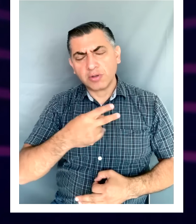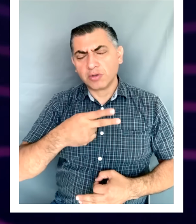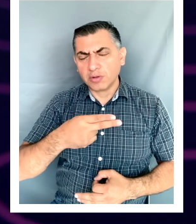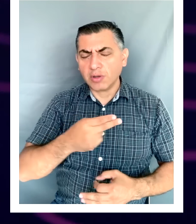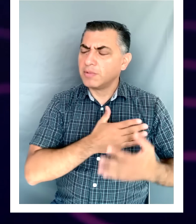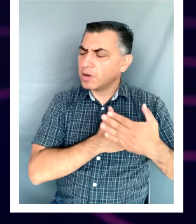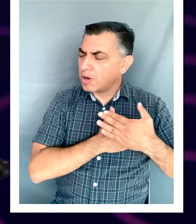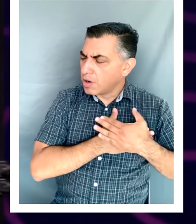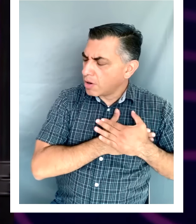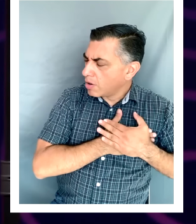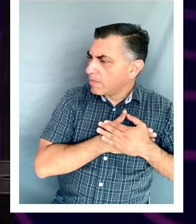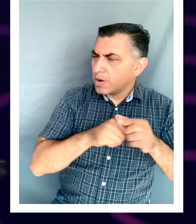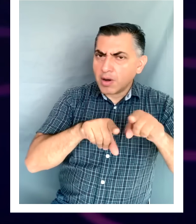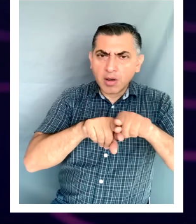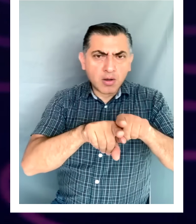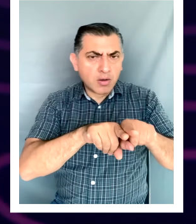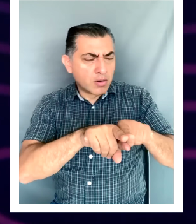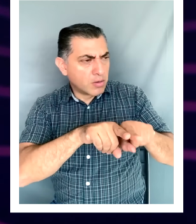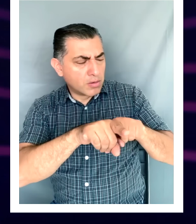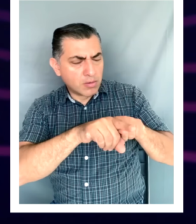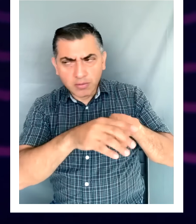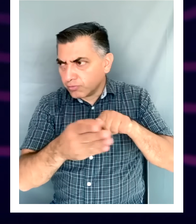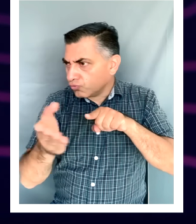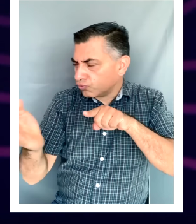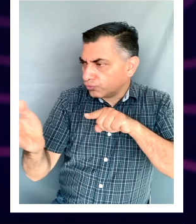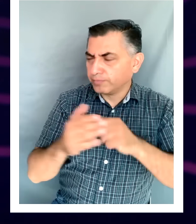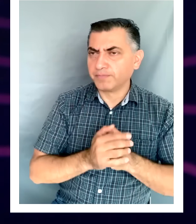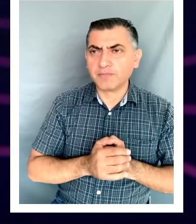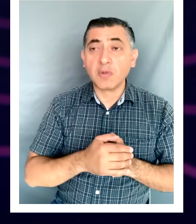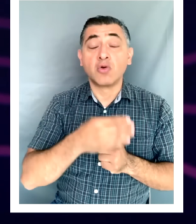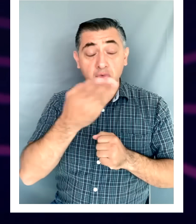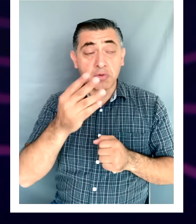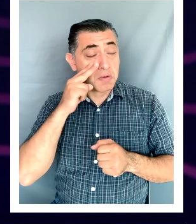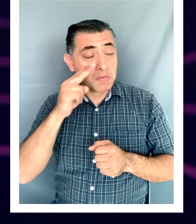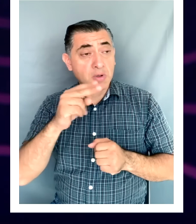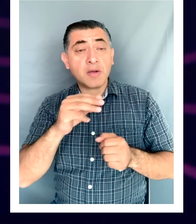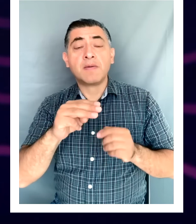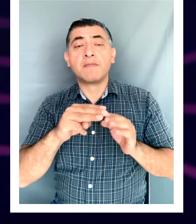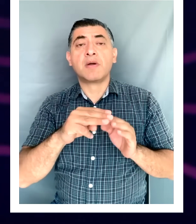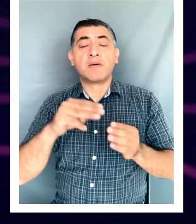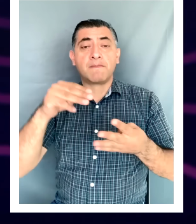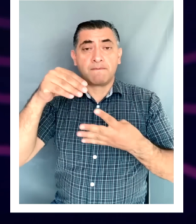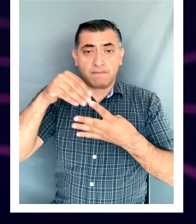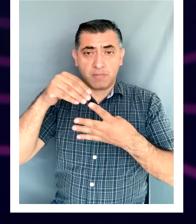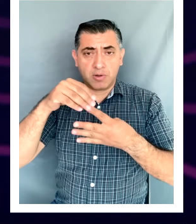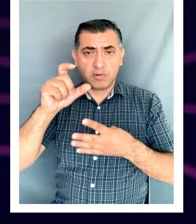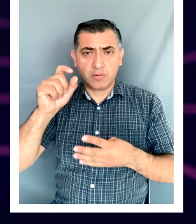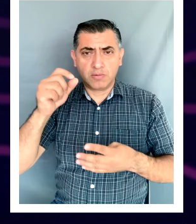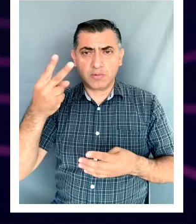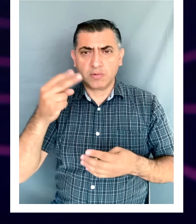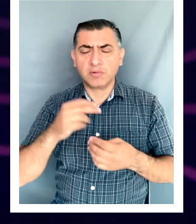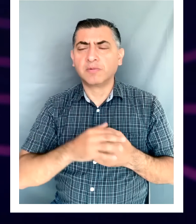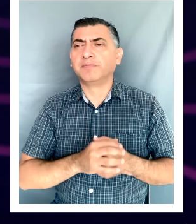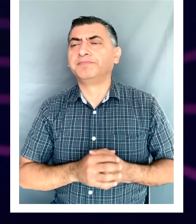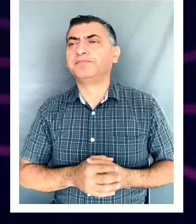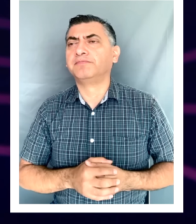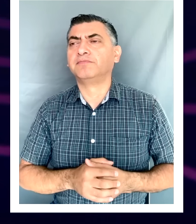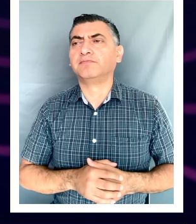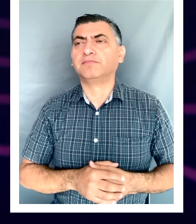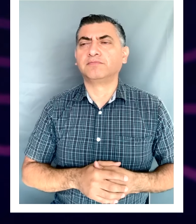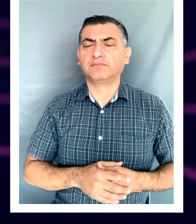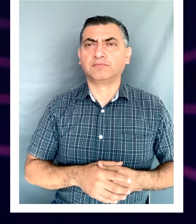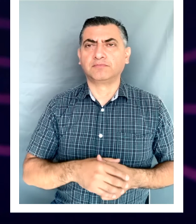amar al prójimo como a nosotros mismos como a nosotros mismos si ustedes van a Mateo capítulo 22 palabras de Jesús del Antiguo Testamento que